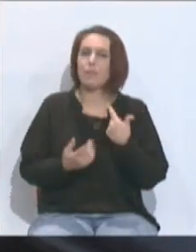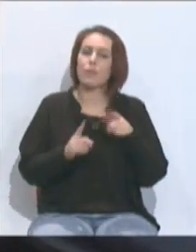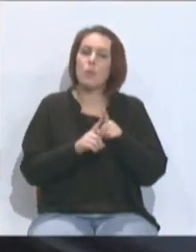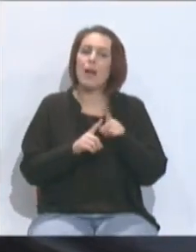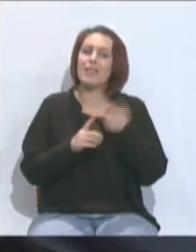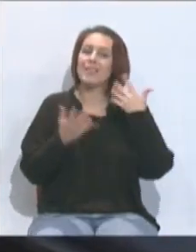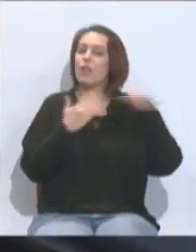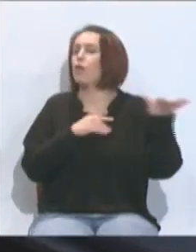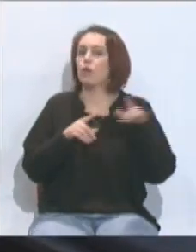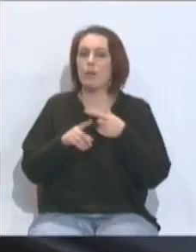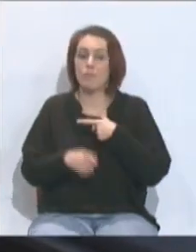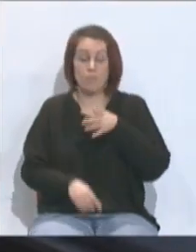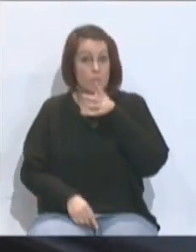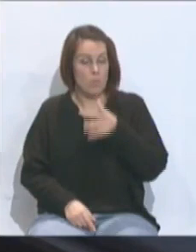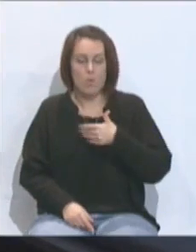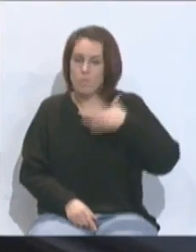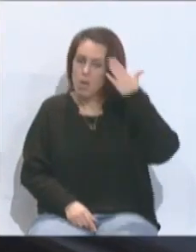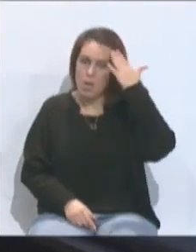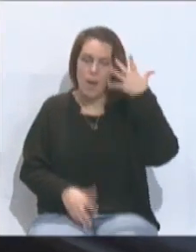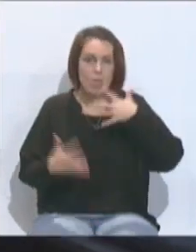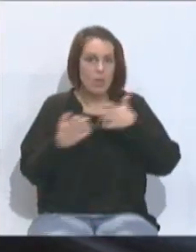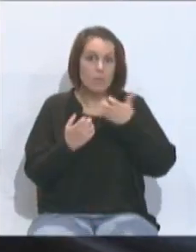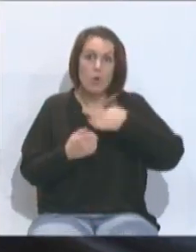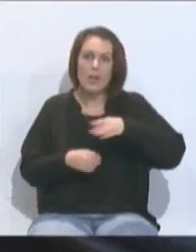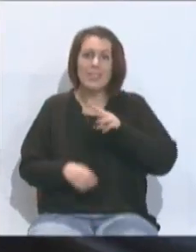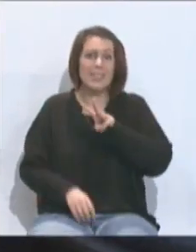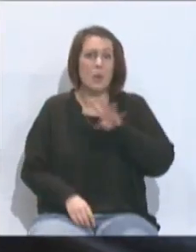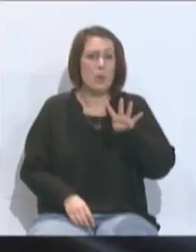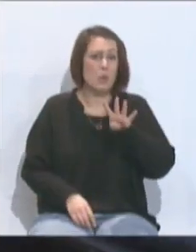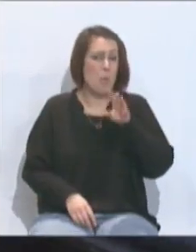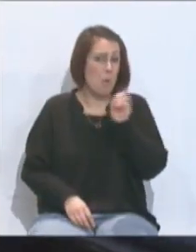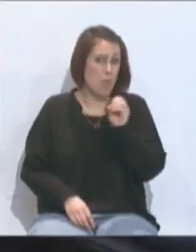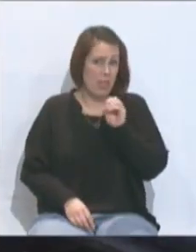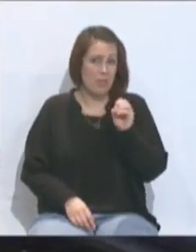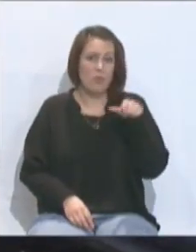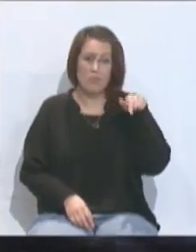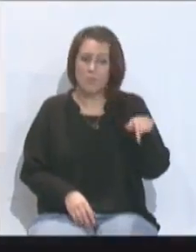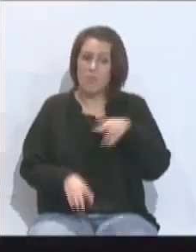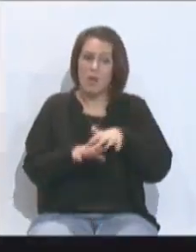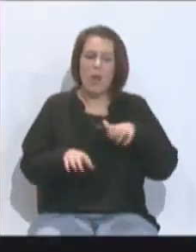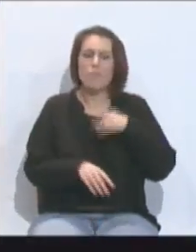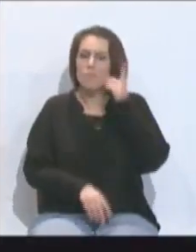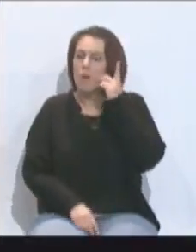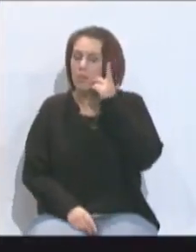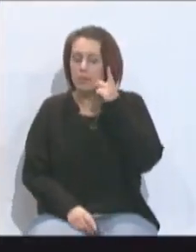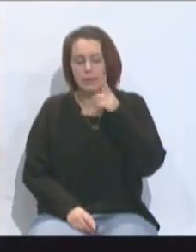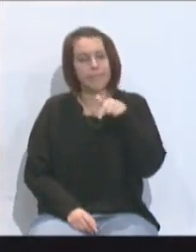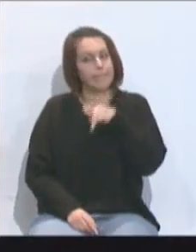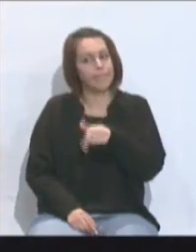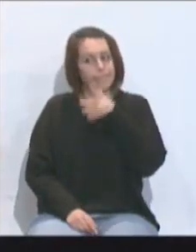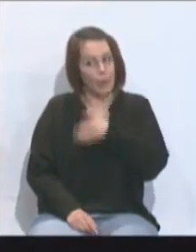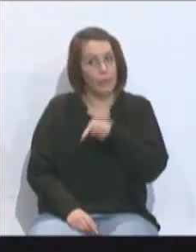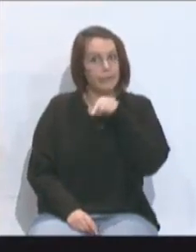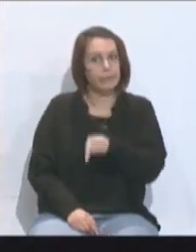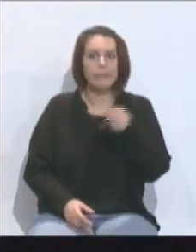son la primera causa de accidente mortal, el 34% del total, y el móvil es el gran protagonista de estas. La nueva